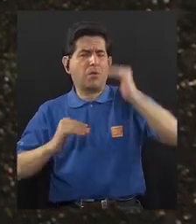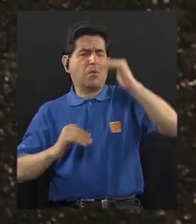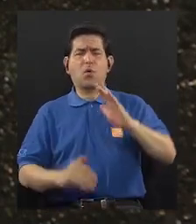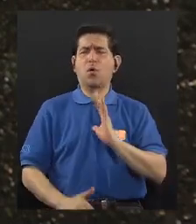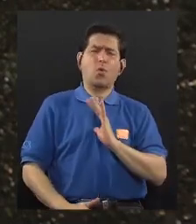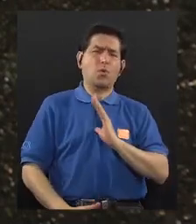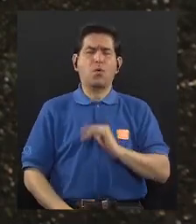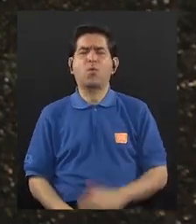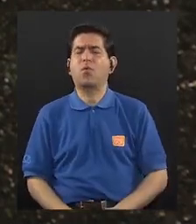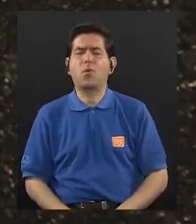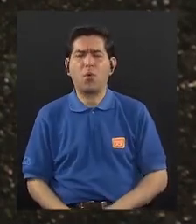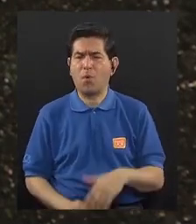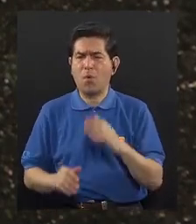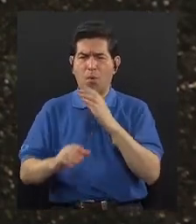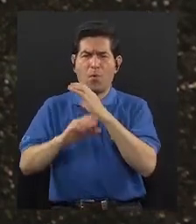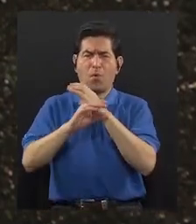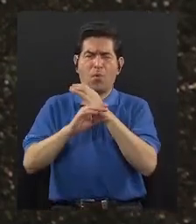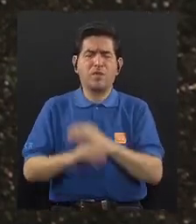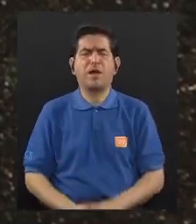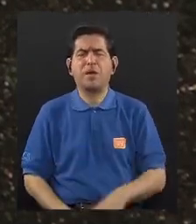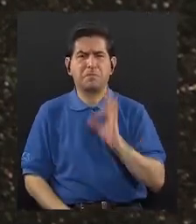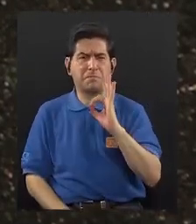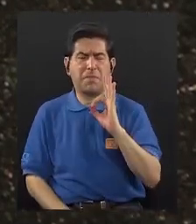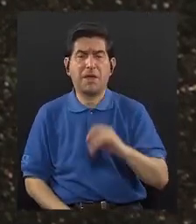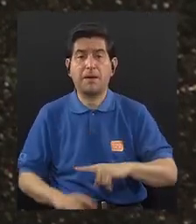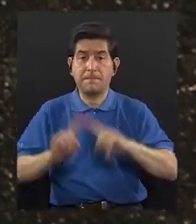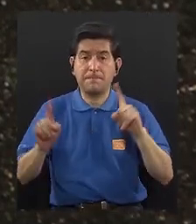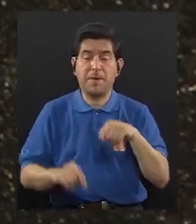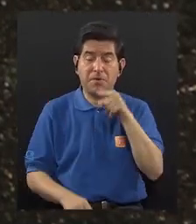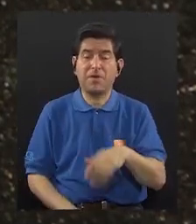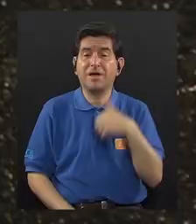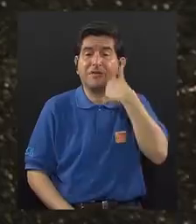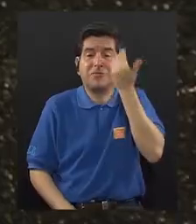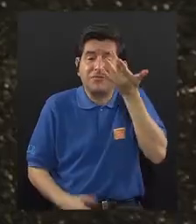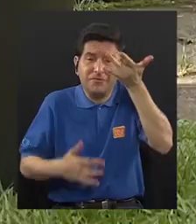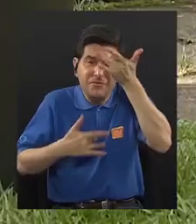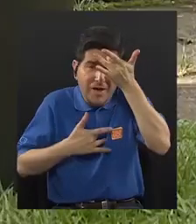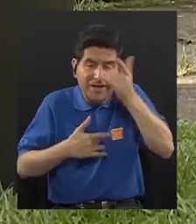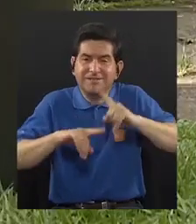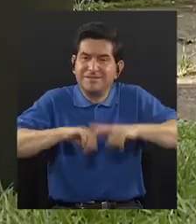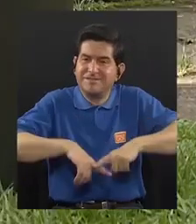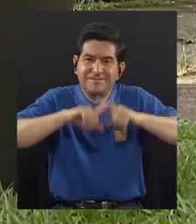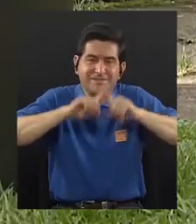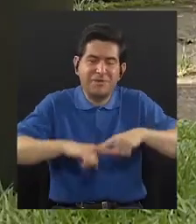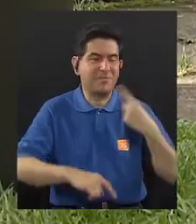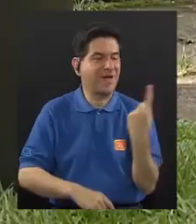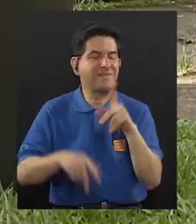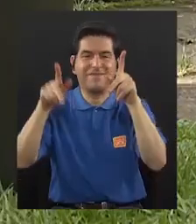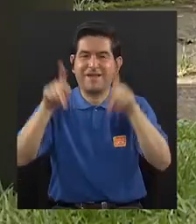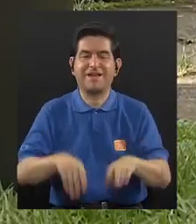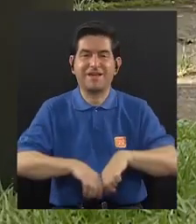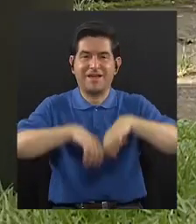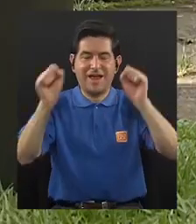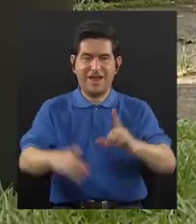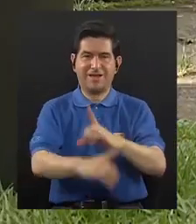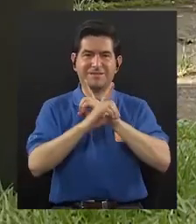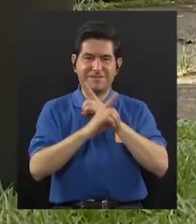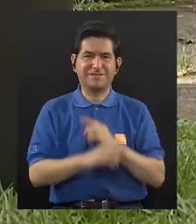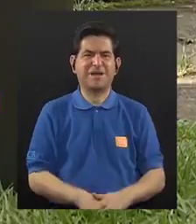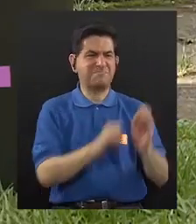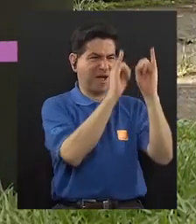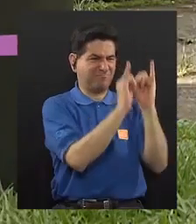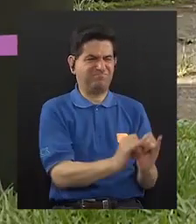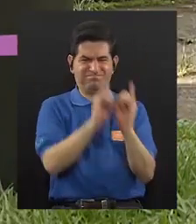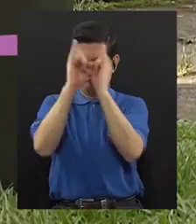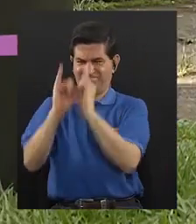condición de lujo y de cuidados y que aún así son muy susceptibles a enfermedades entonces va a depender un poco de cada persona el sistema inmune es muy